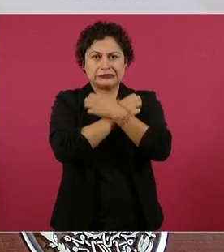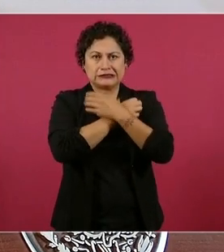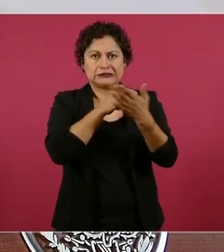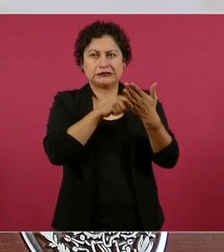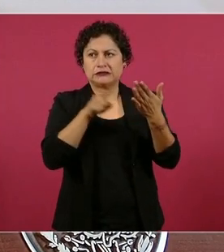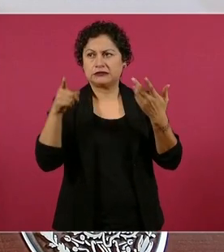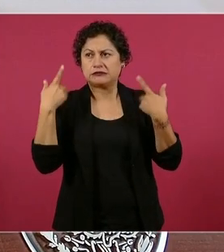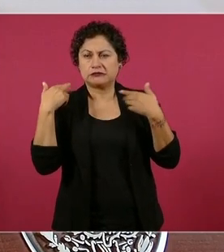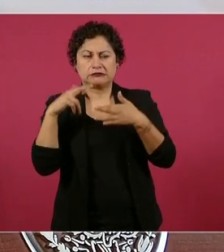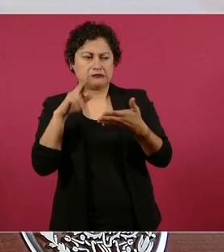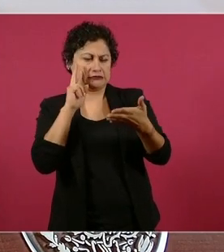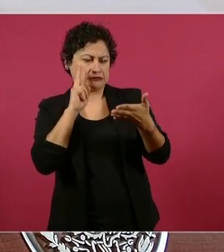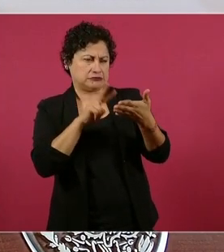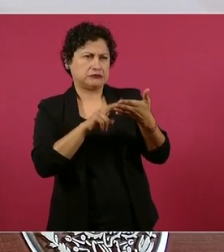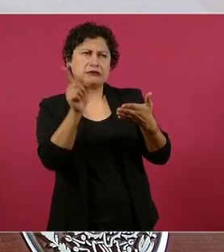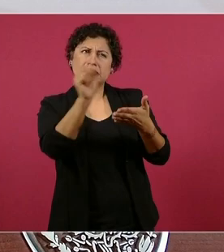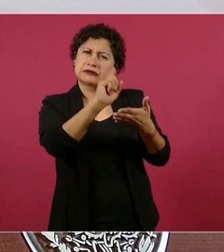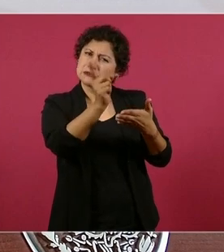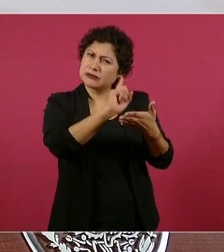educativa,